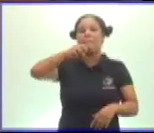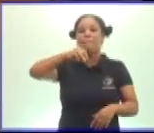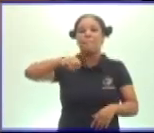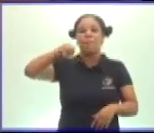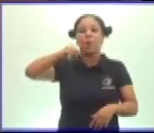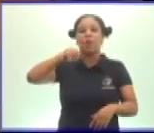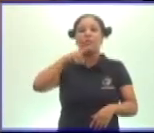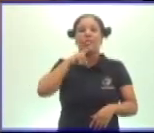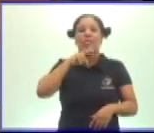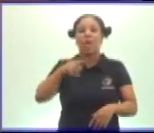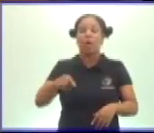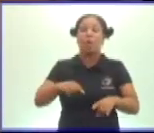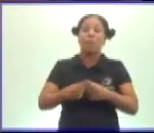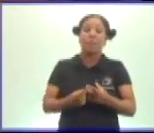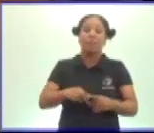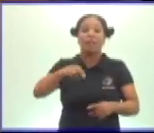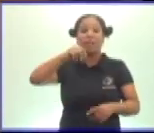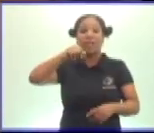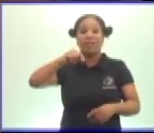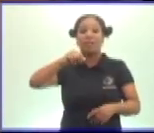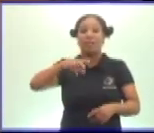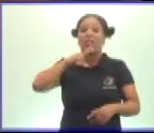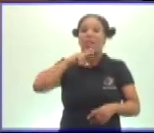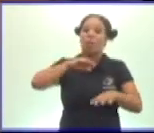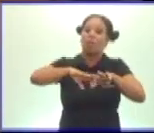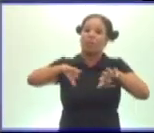agua separa la sal.